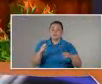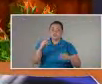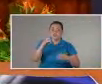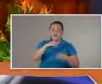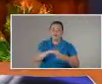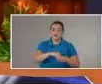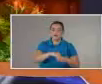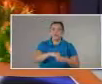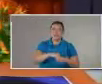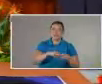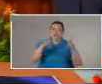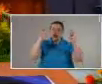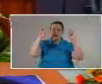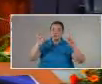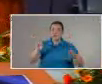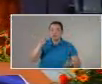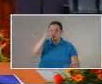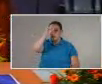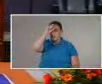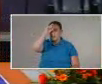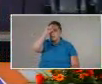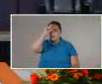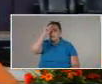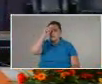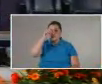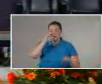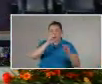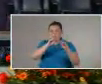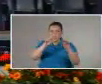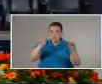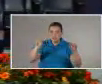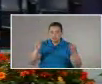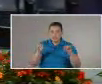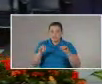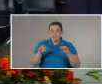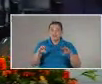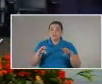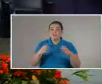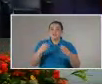arena, pero ahí estaba. Como José.